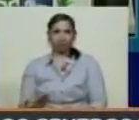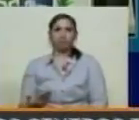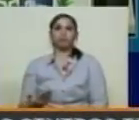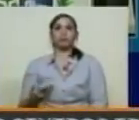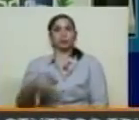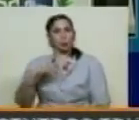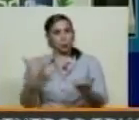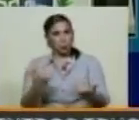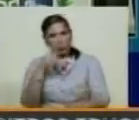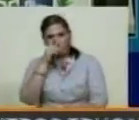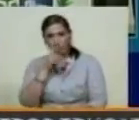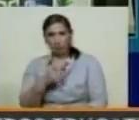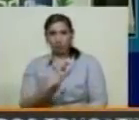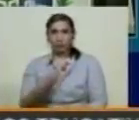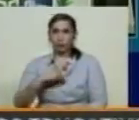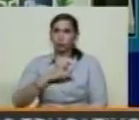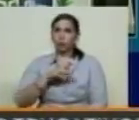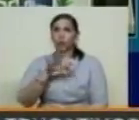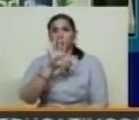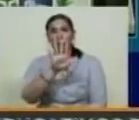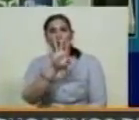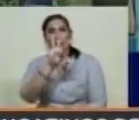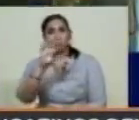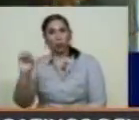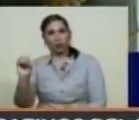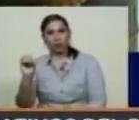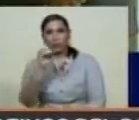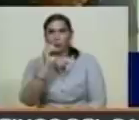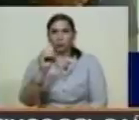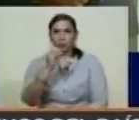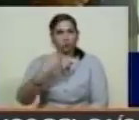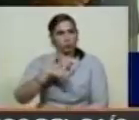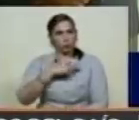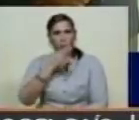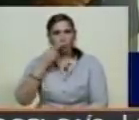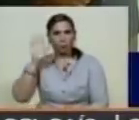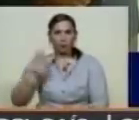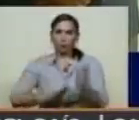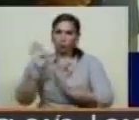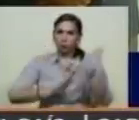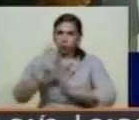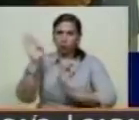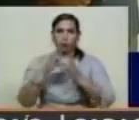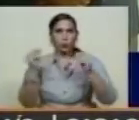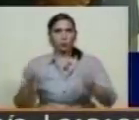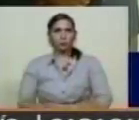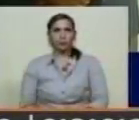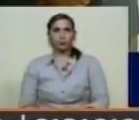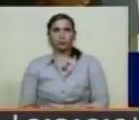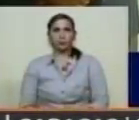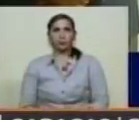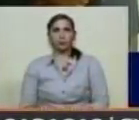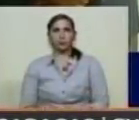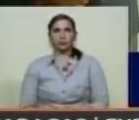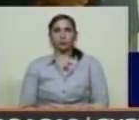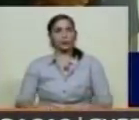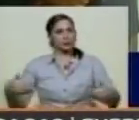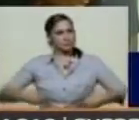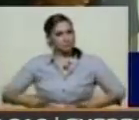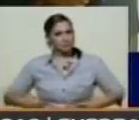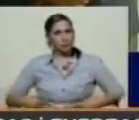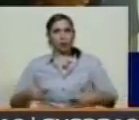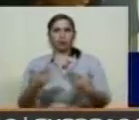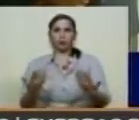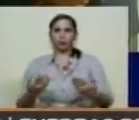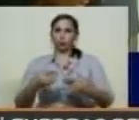540%, pero nosotros nos comprometemos a aumentarlo en miles y miles, no solo de porcientos, sino de esfuerzos, de corazones,